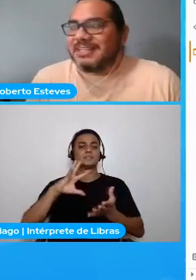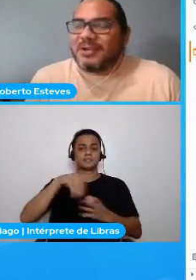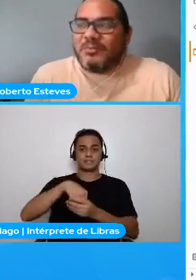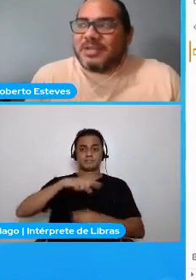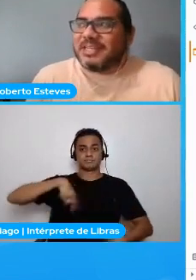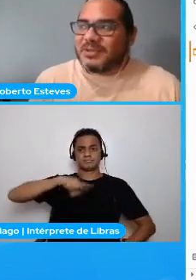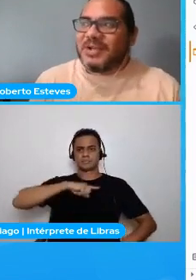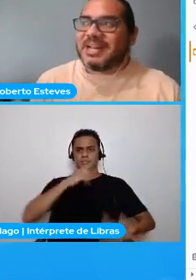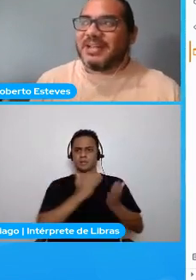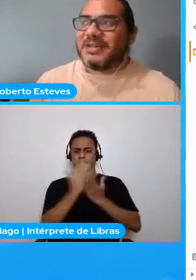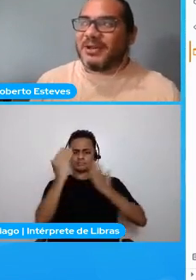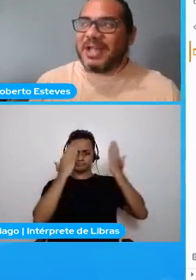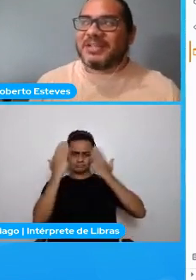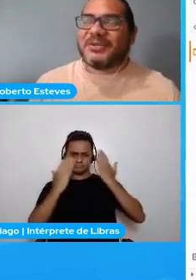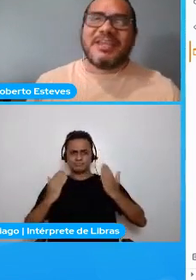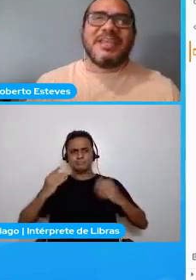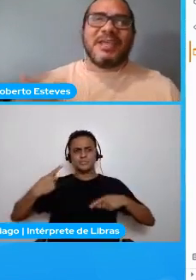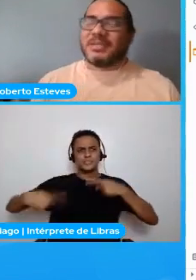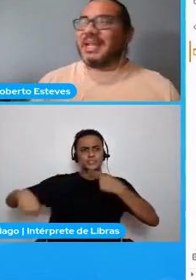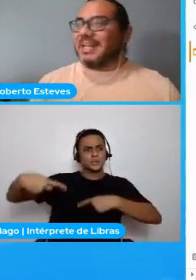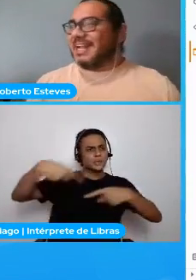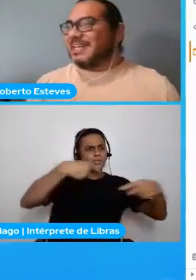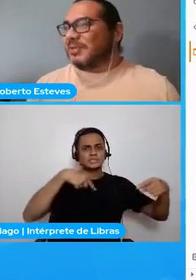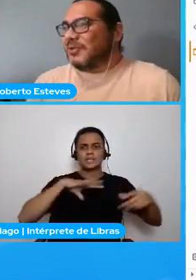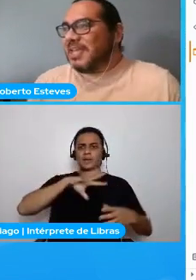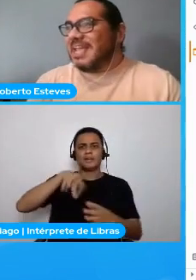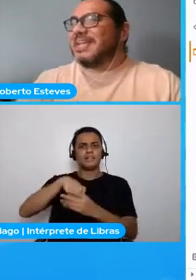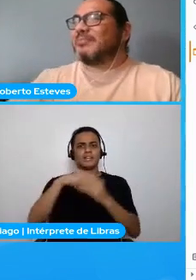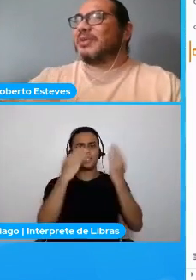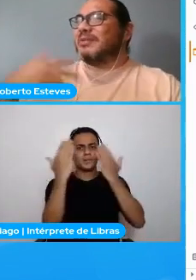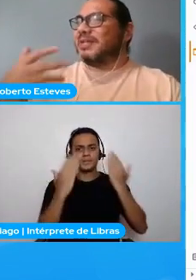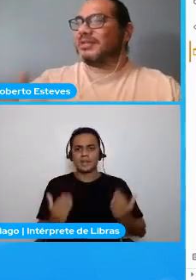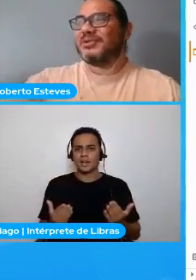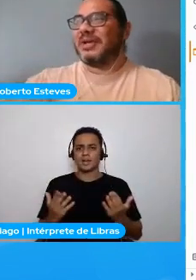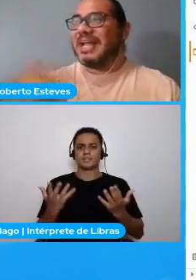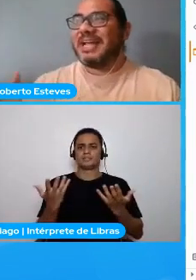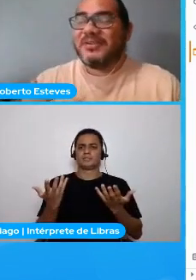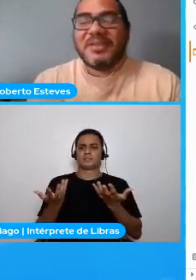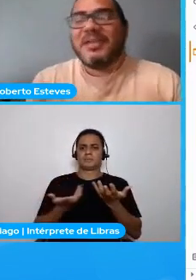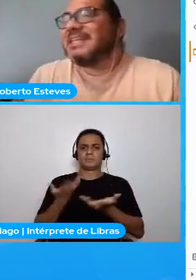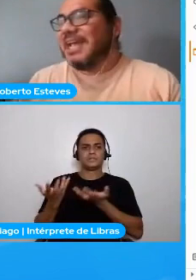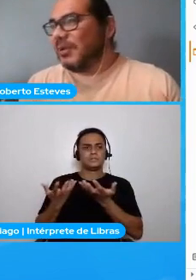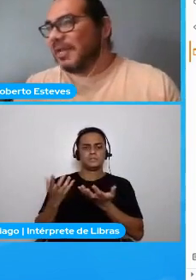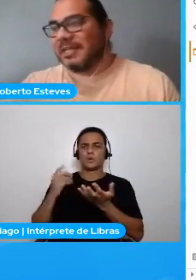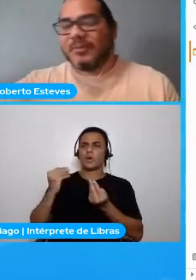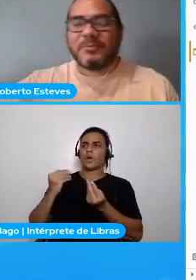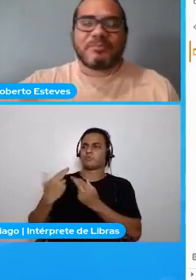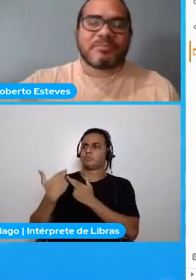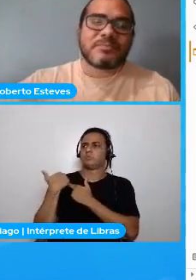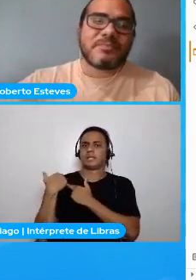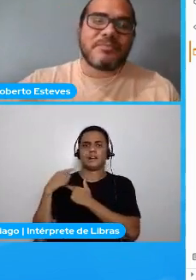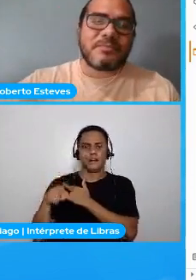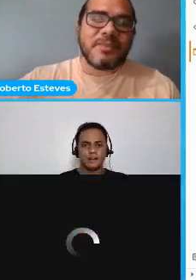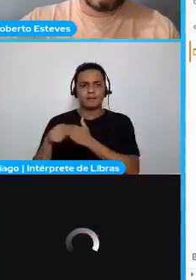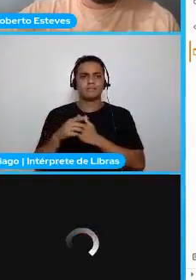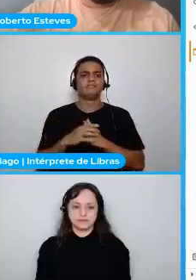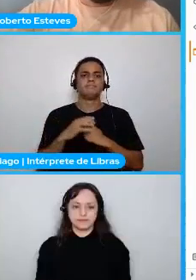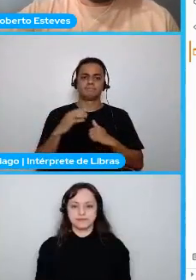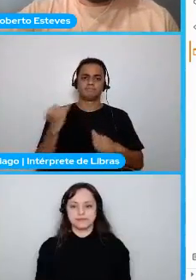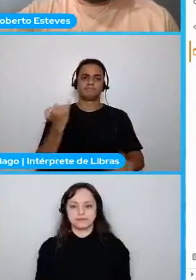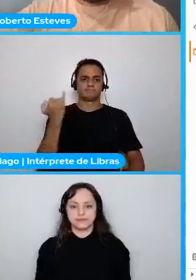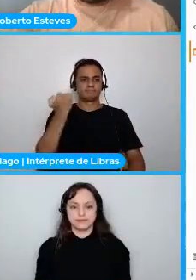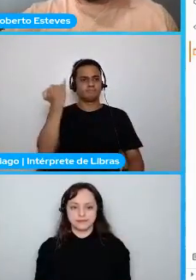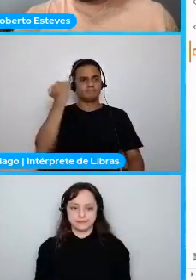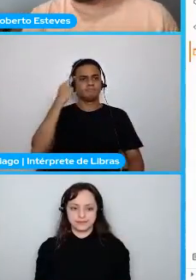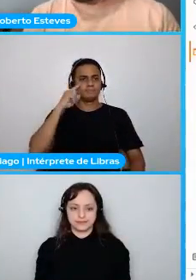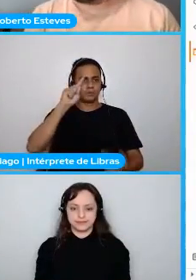generar esa conversación alrededor de los datos y empezar a generar esa auditoría y empoderamiento ciudadano. Ese es el objetivo.